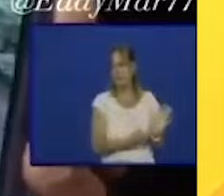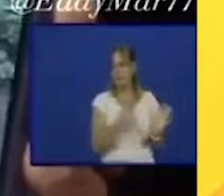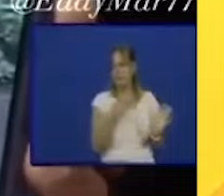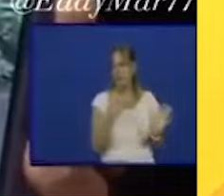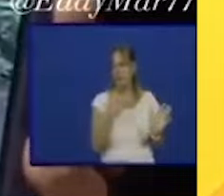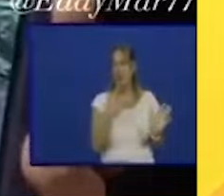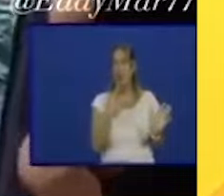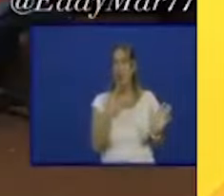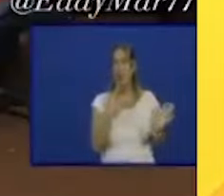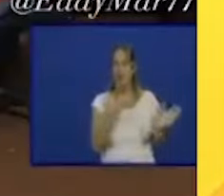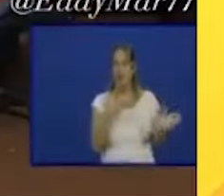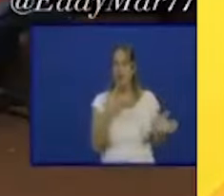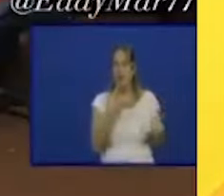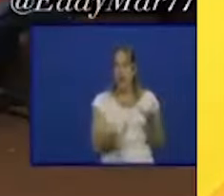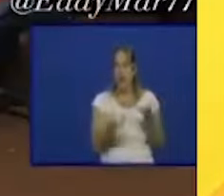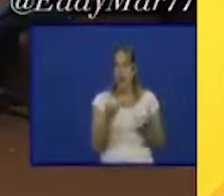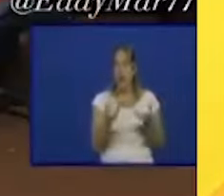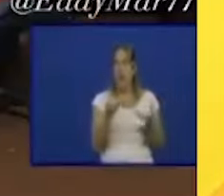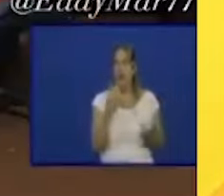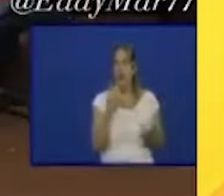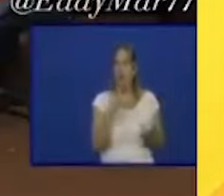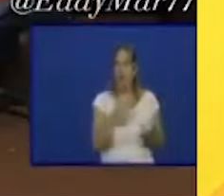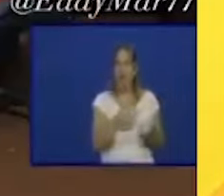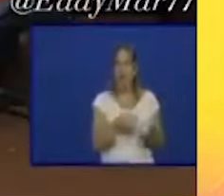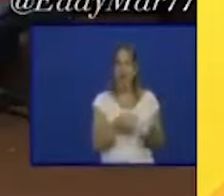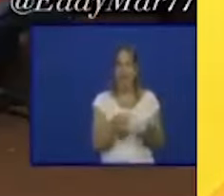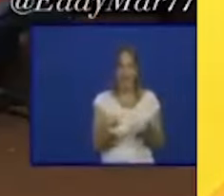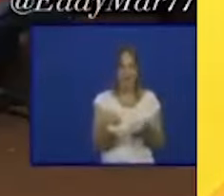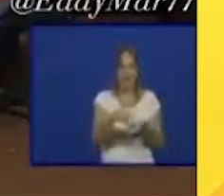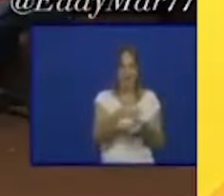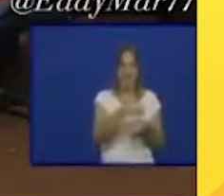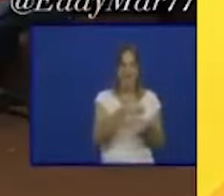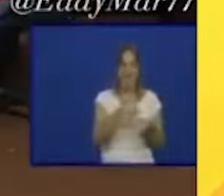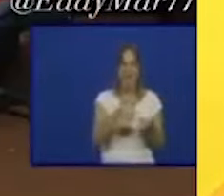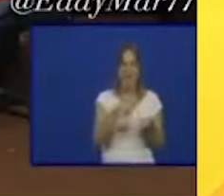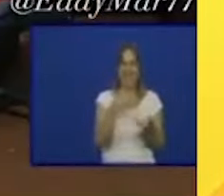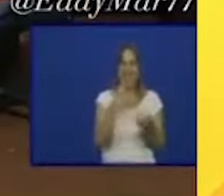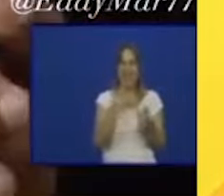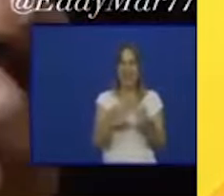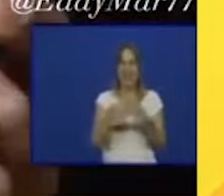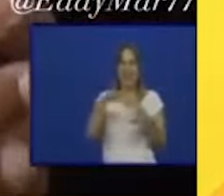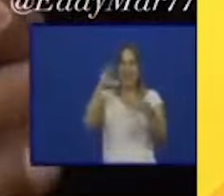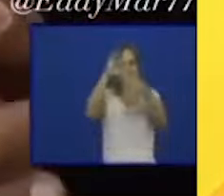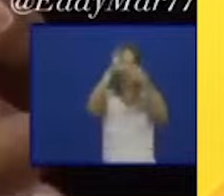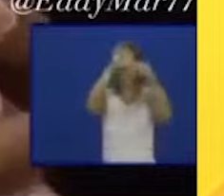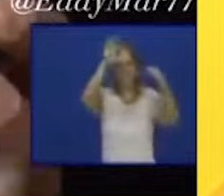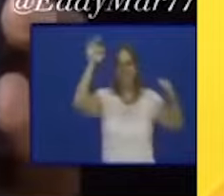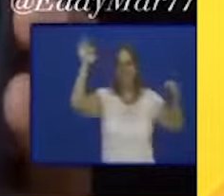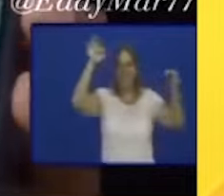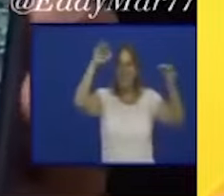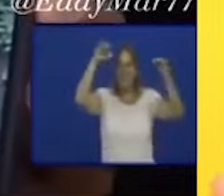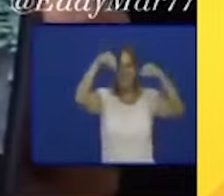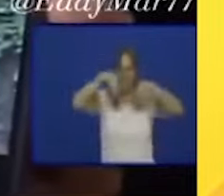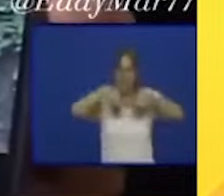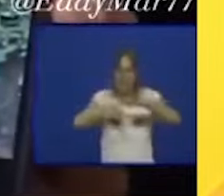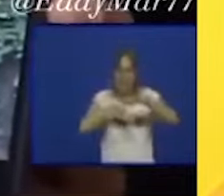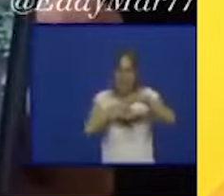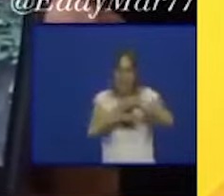dice que el vecino te lo va a venir a comer. O sea, están asumiendo que el hambre es